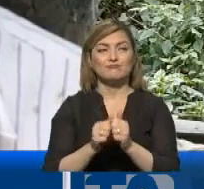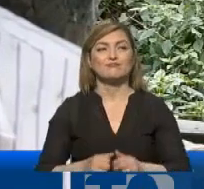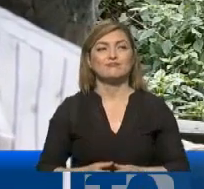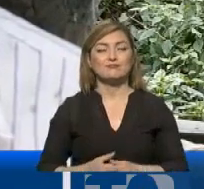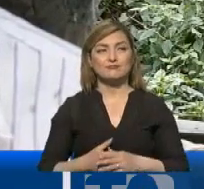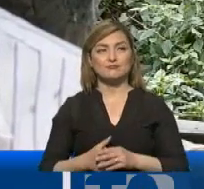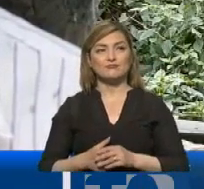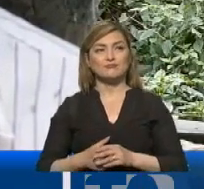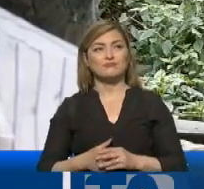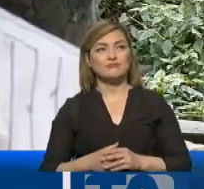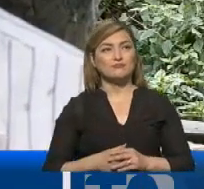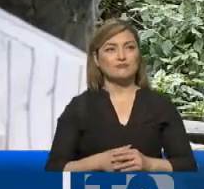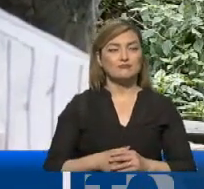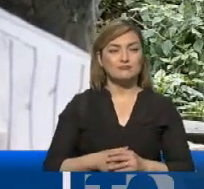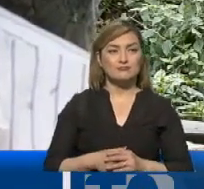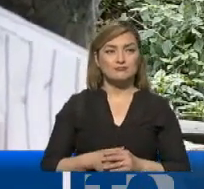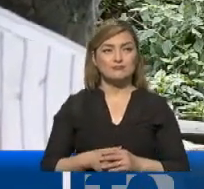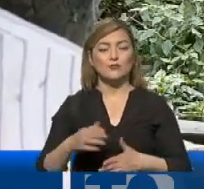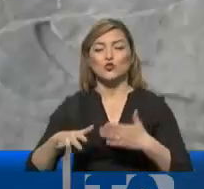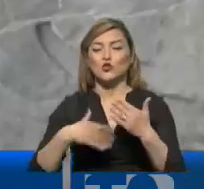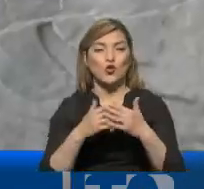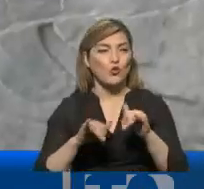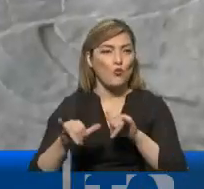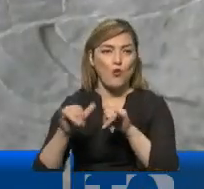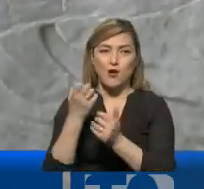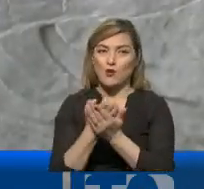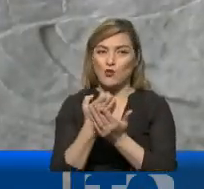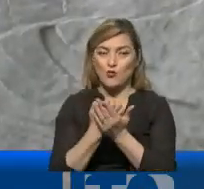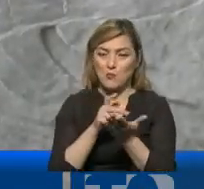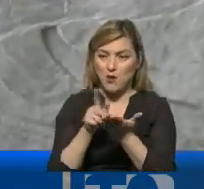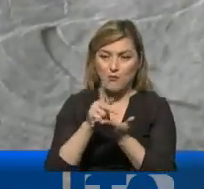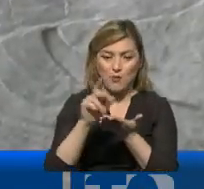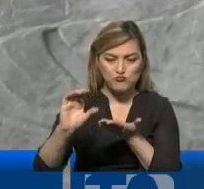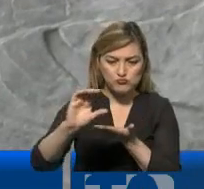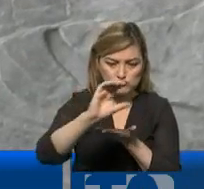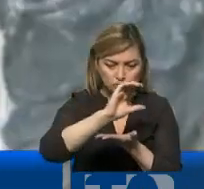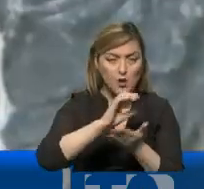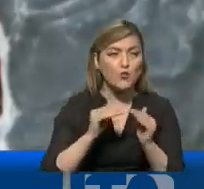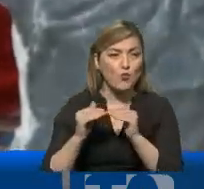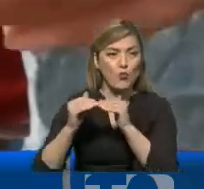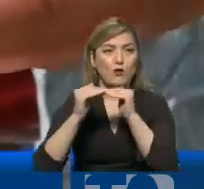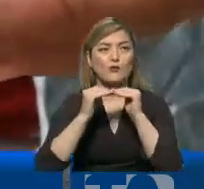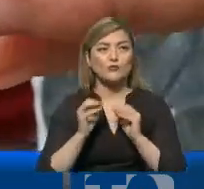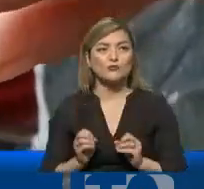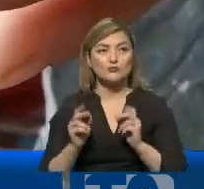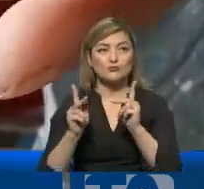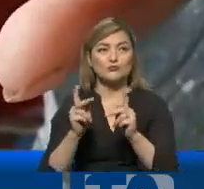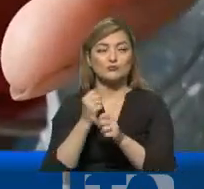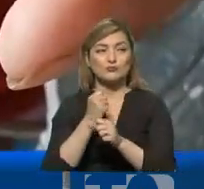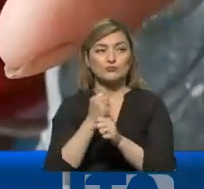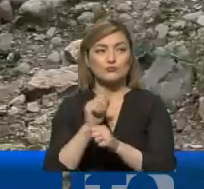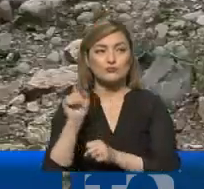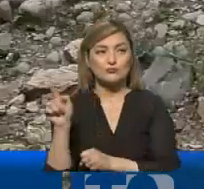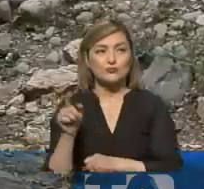del yacimiento, de la piedra, no. Aquí ganamos todos. Este emprendimiento al día de hoy se presenta como una oportunidad de trabajo que,